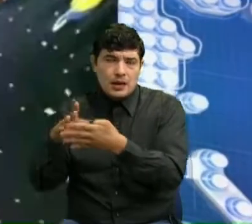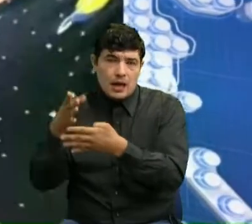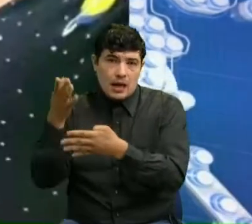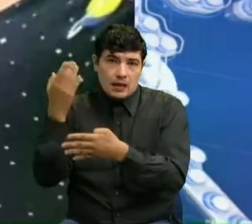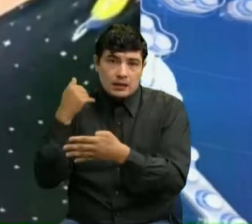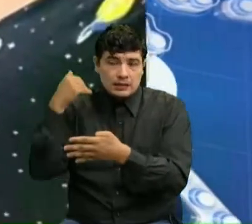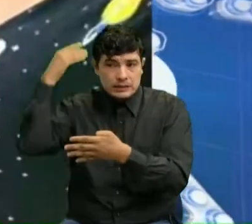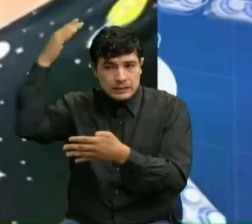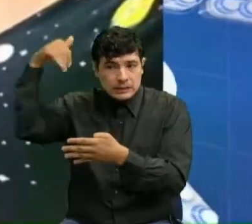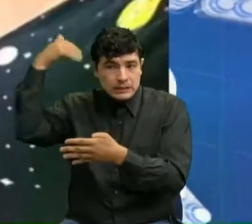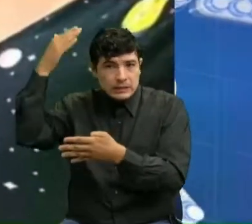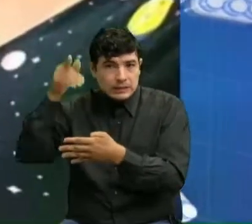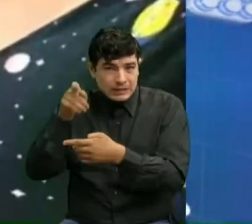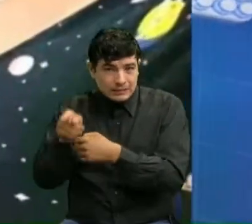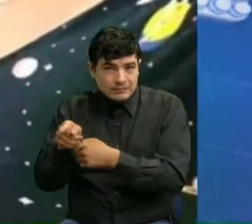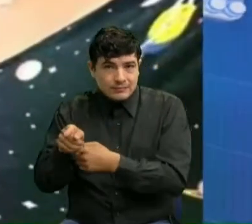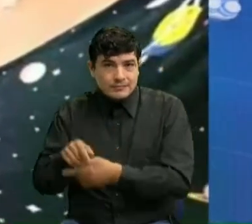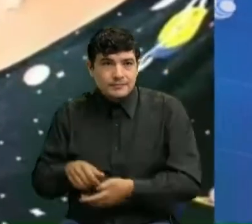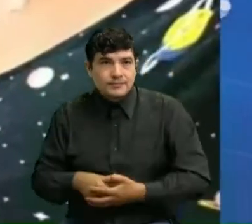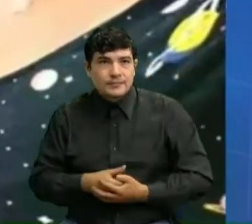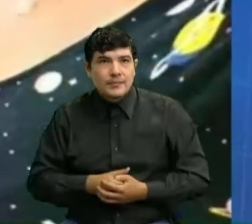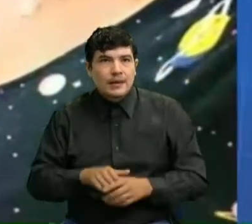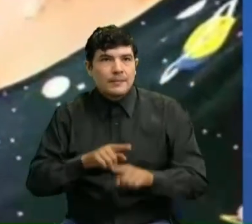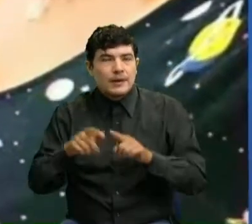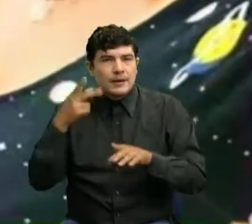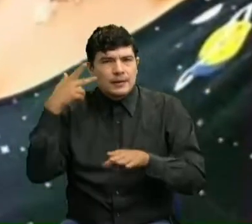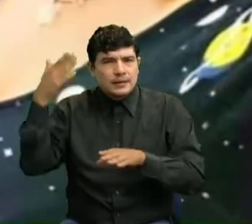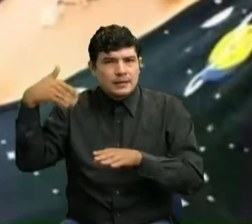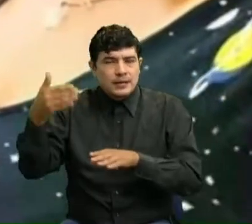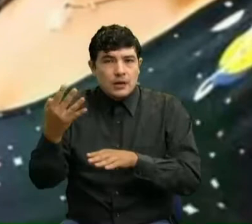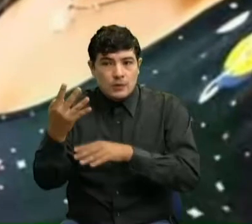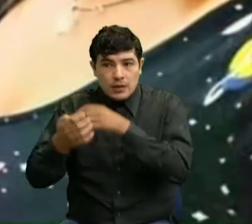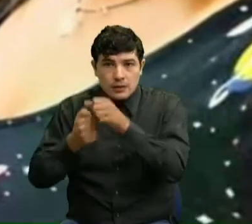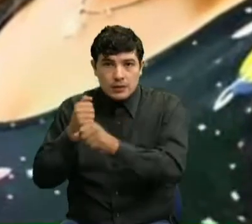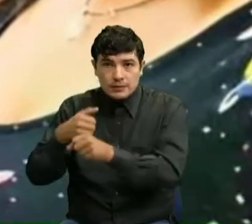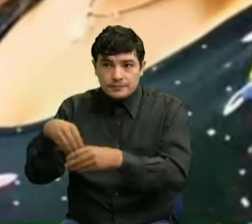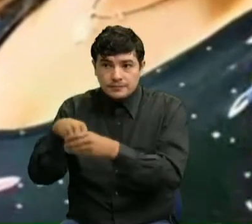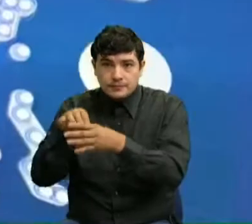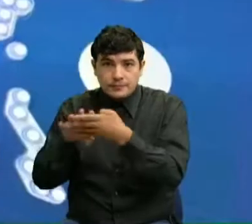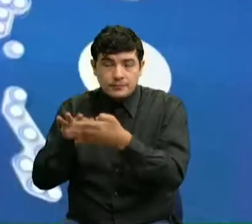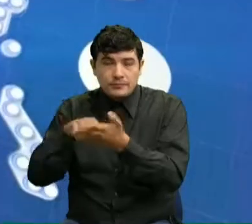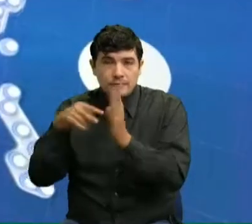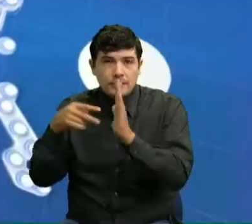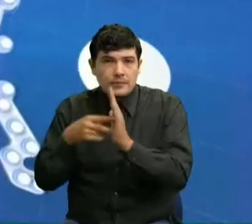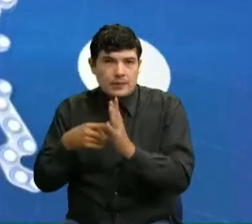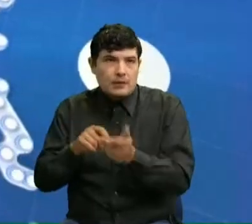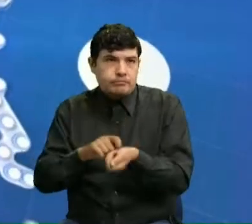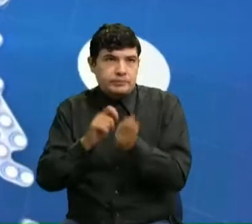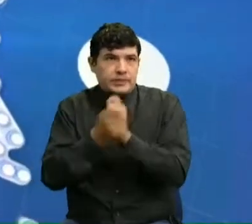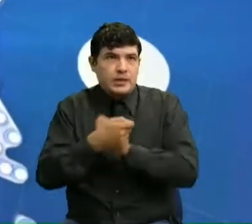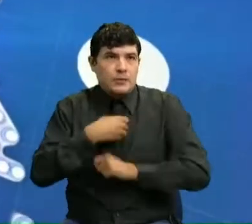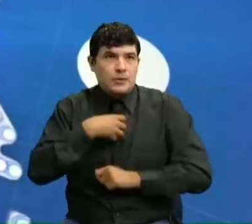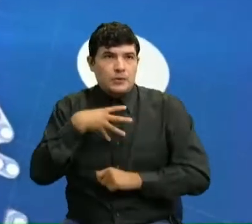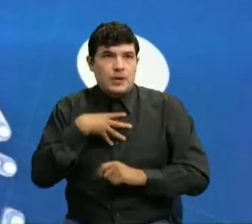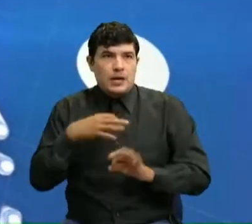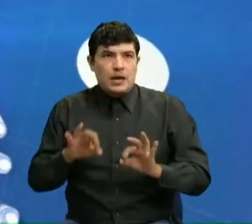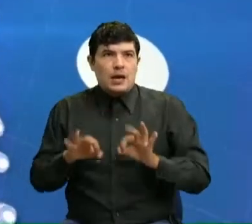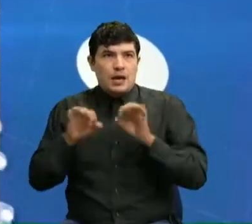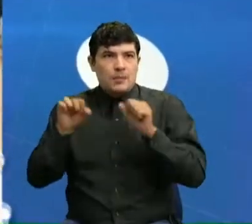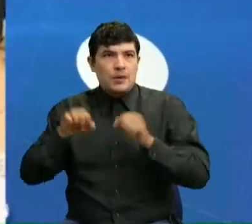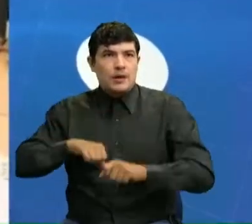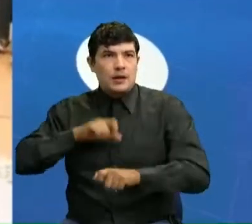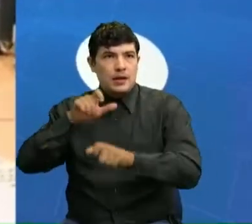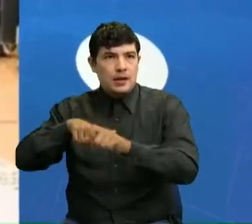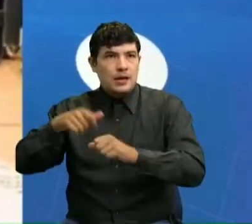confirmó que todo había sido un chantaje sin embargo esos cuatro años privada de la libertad se convirtieron en una oportunidad de oro para ejercer su